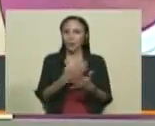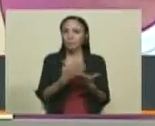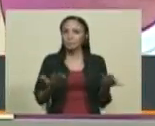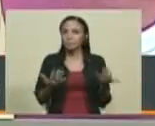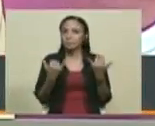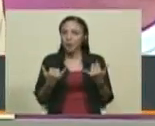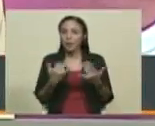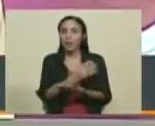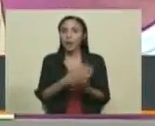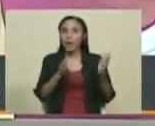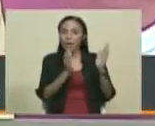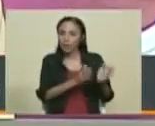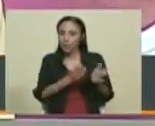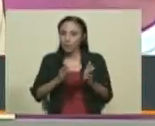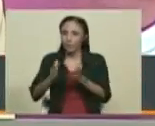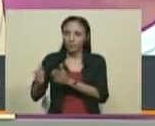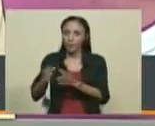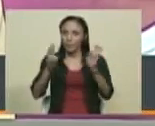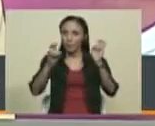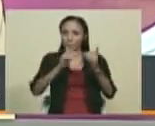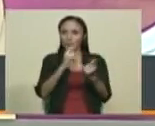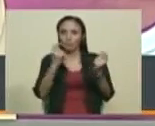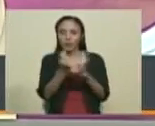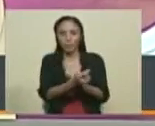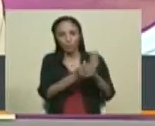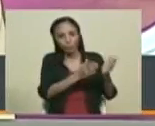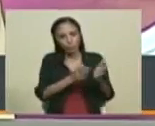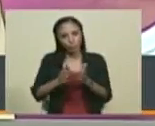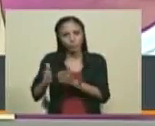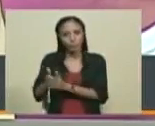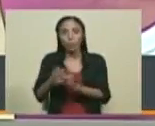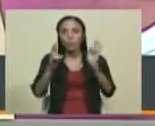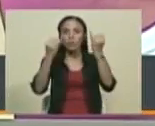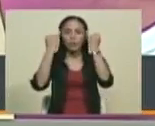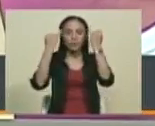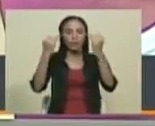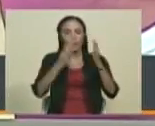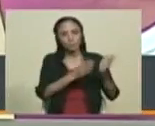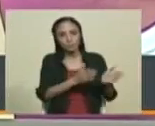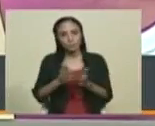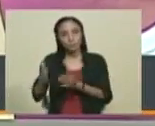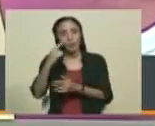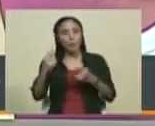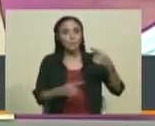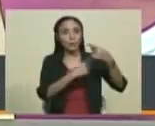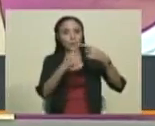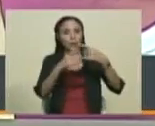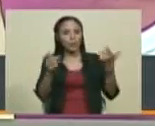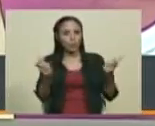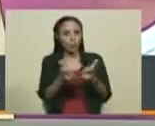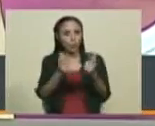viene una nueva etapa. Un nuevo comienzo. Y esta es la primera reunión